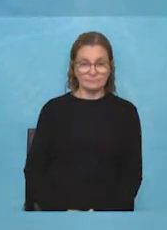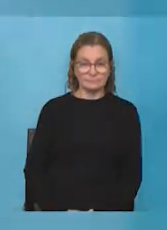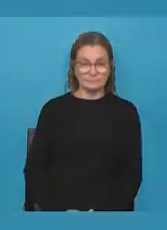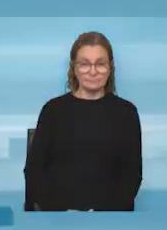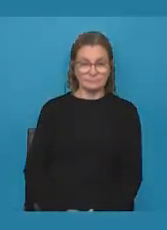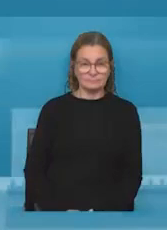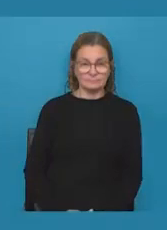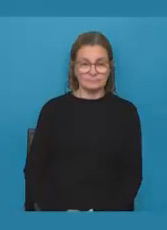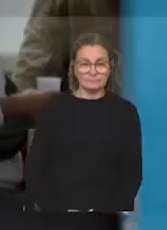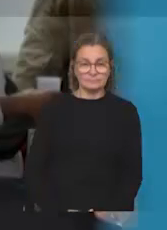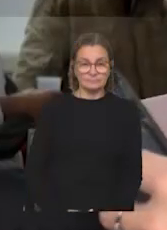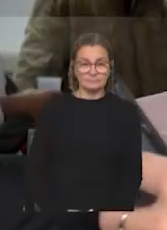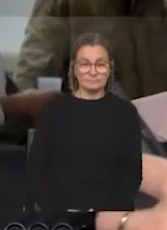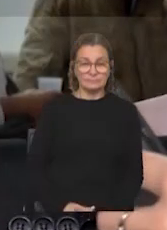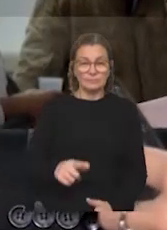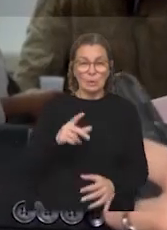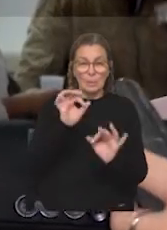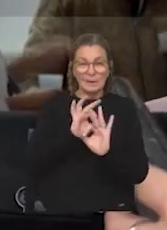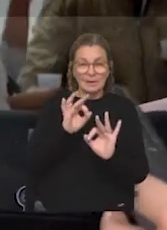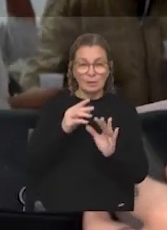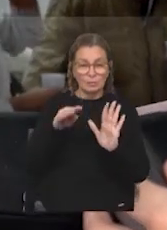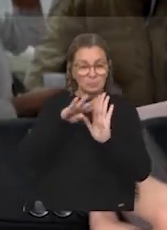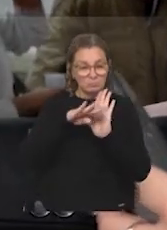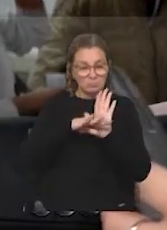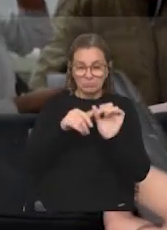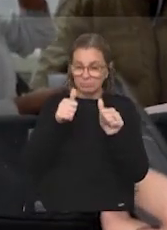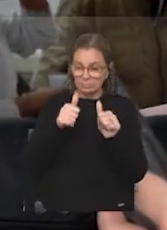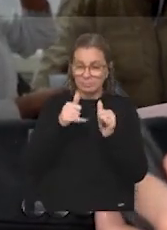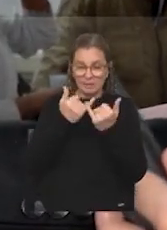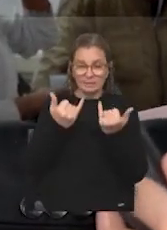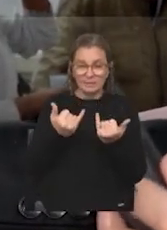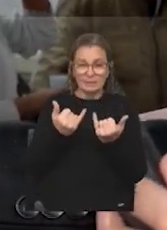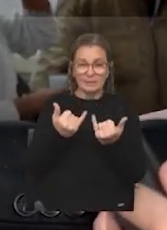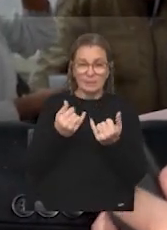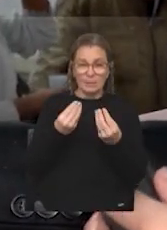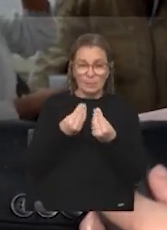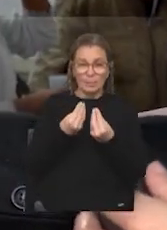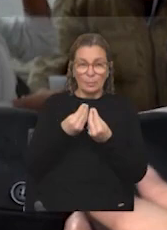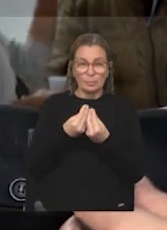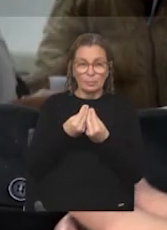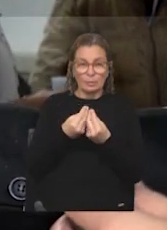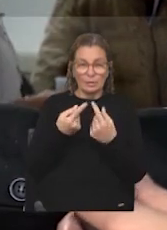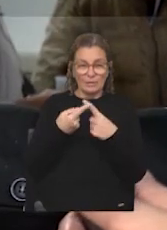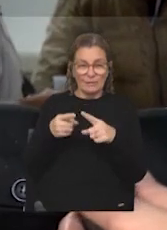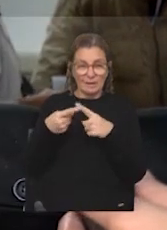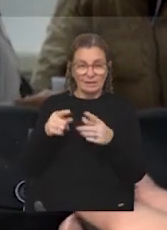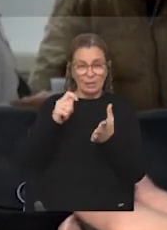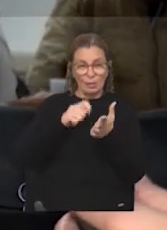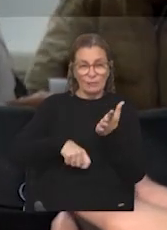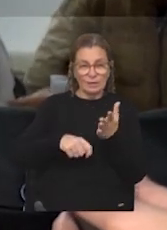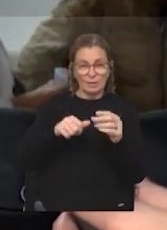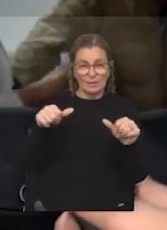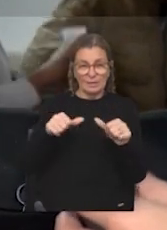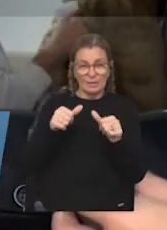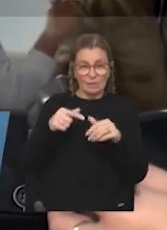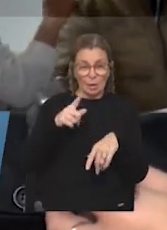vemos no no hay nada que no esté al día de hecho eh fueron varios convenios que se fueron dando a